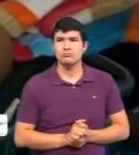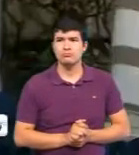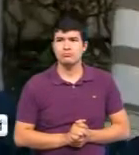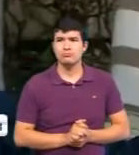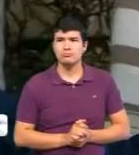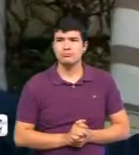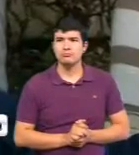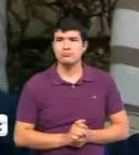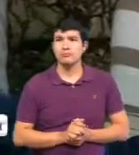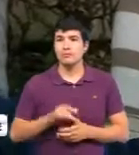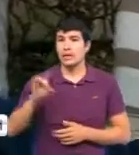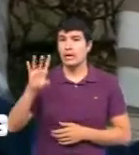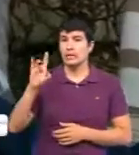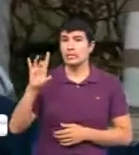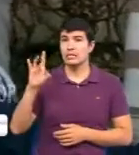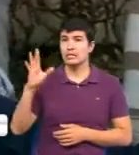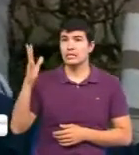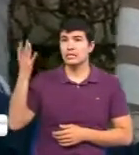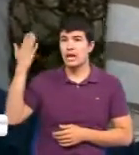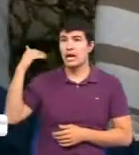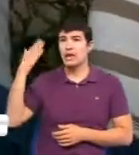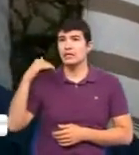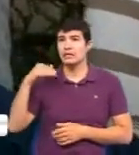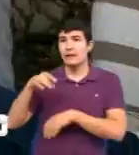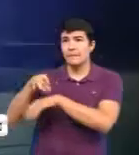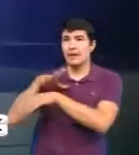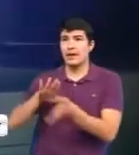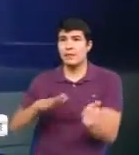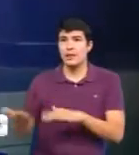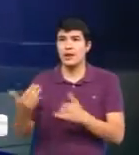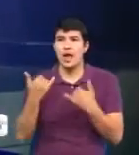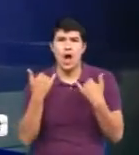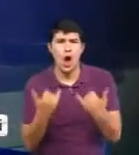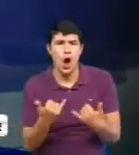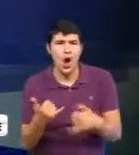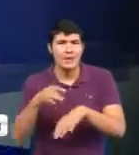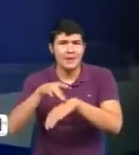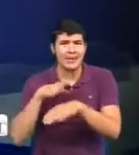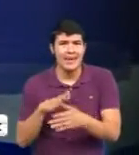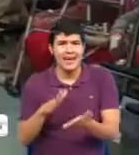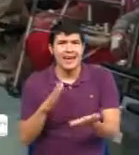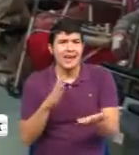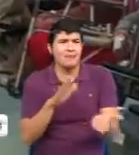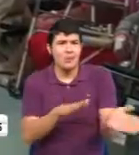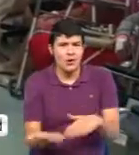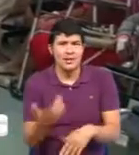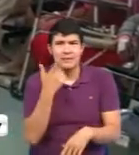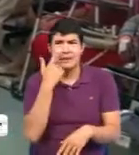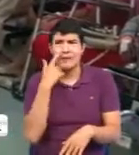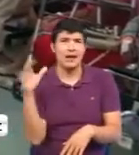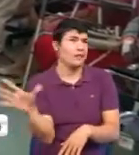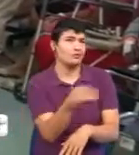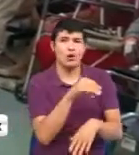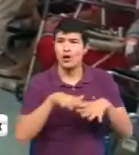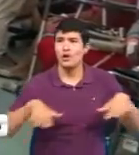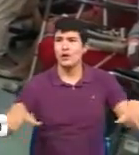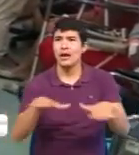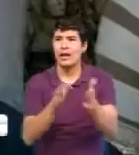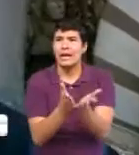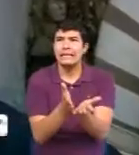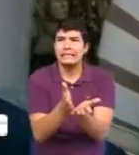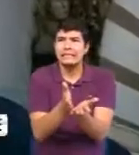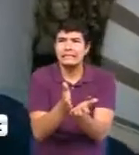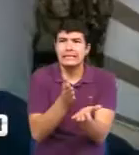hace 15 días me dejaron morir la mamá de las niñas hoy me van a dejar morir el papá parece que es en todas partes porque a mí no seguimos